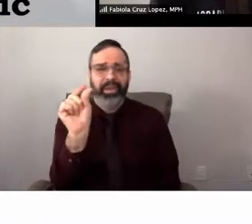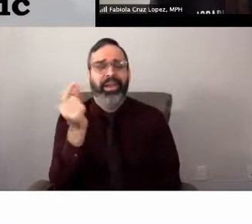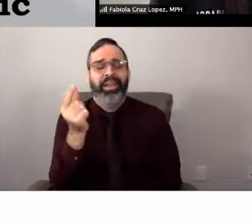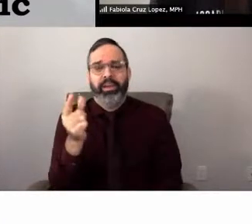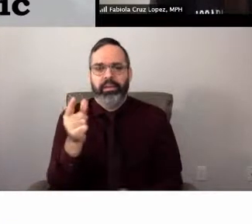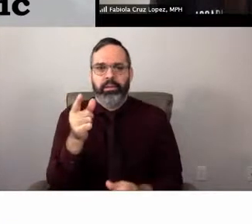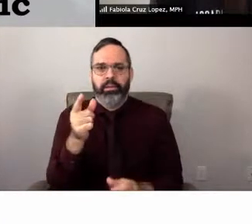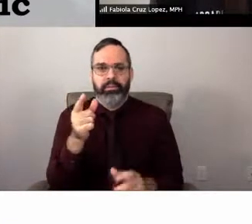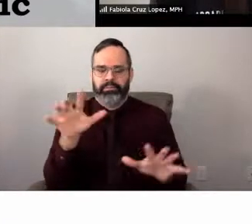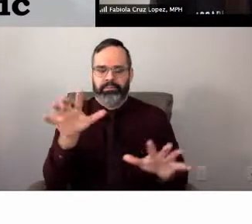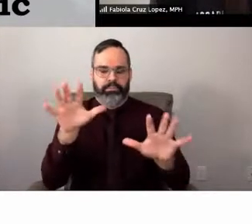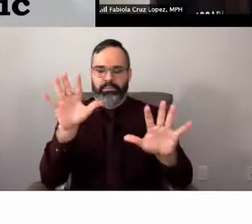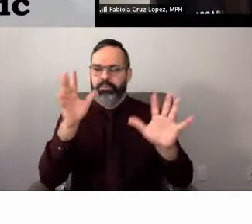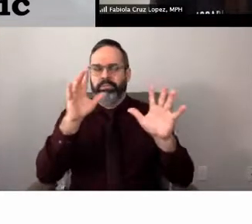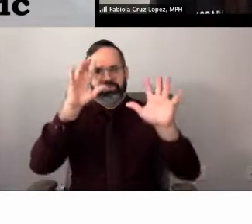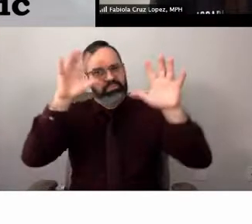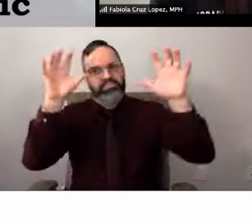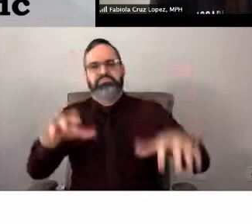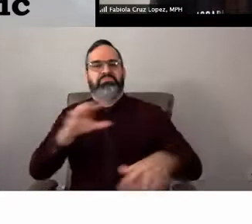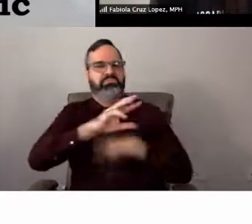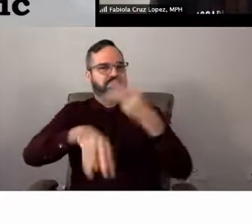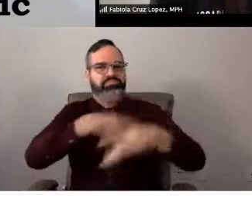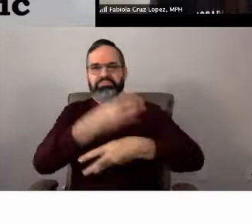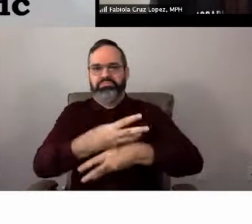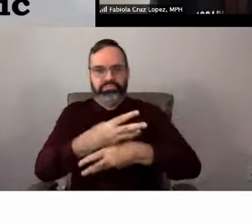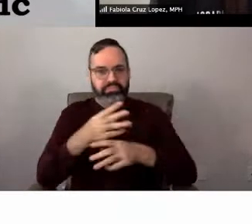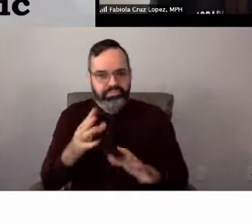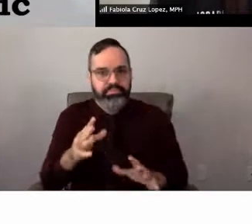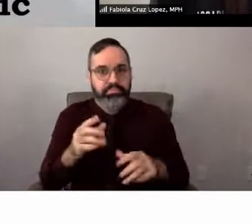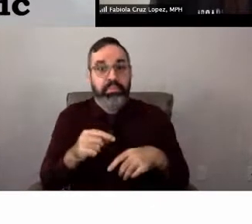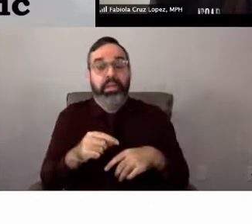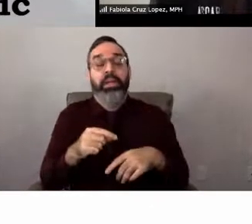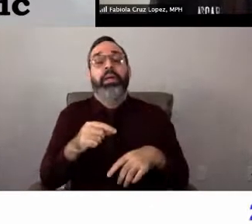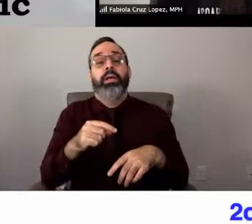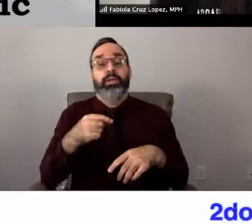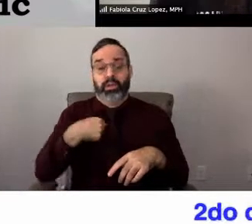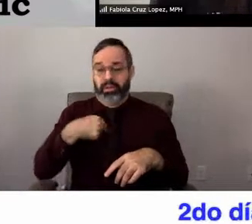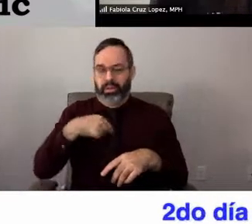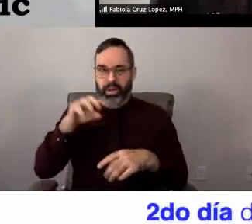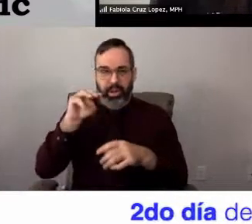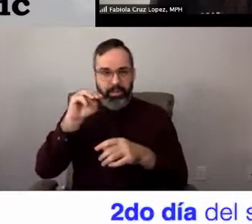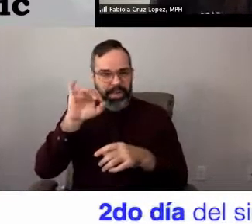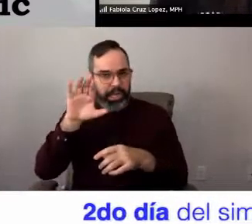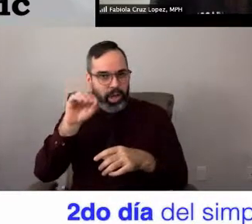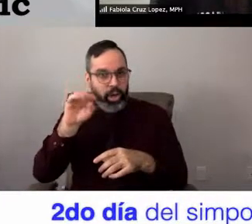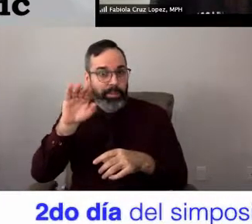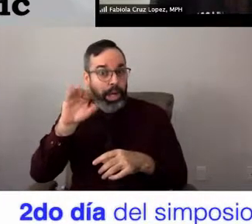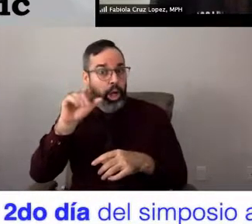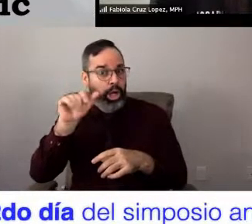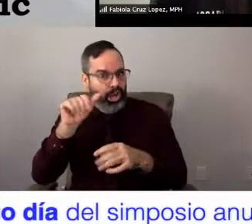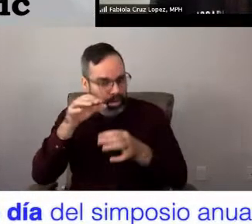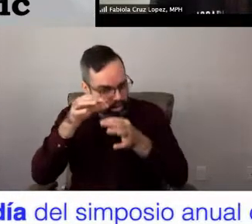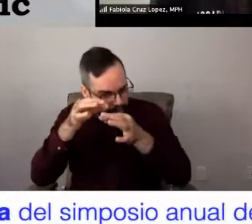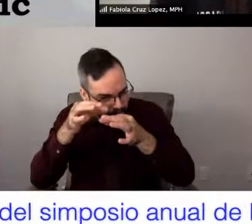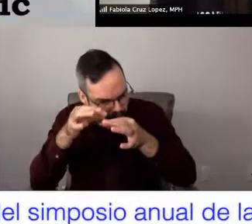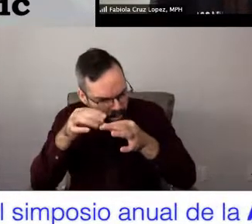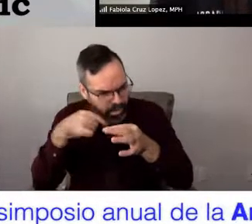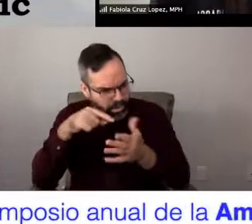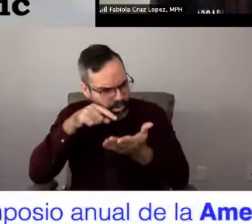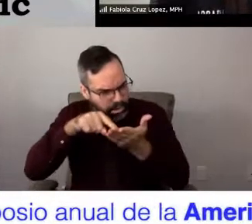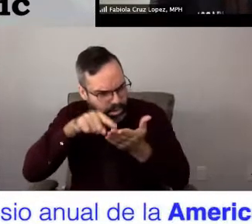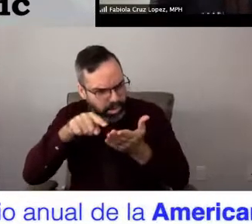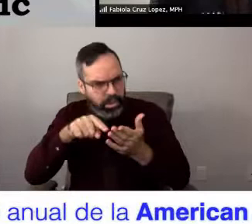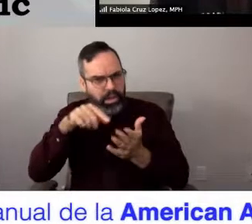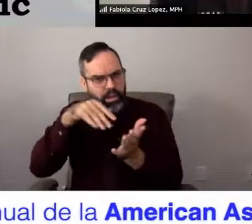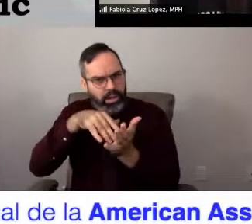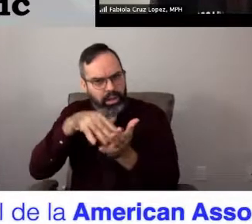Como microbióloga, siempre pues estudiábamos, ¿verdad?, las pandemias y decíamos, wow, qué cosa más impactante,